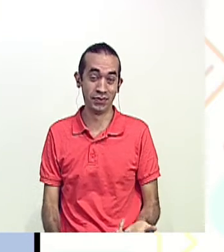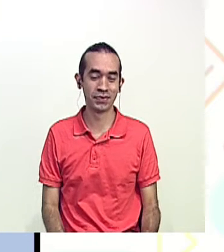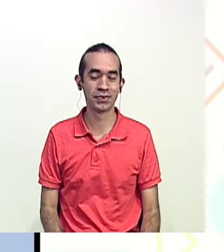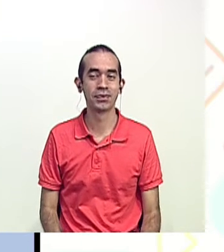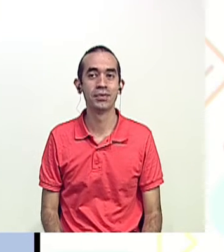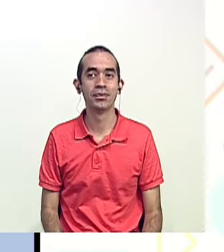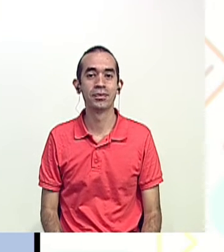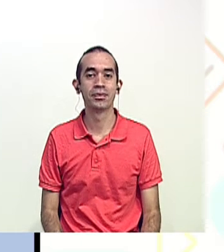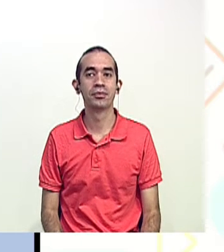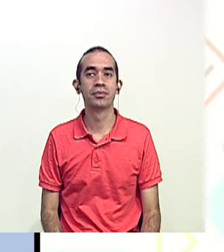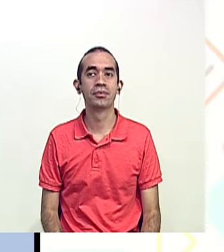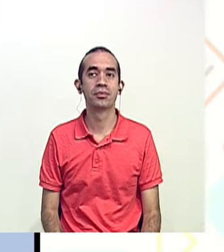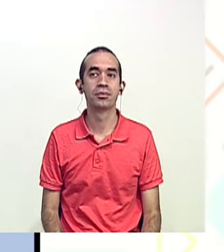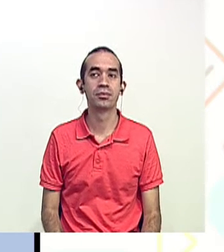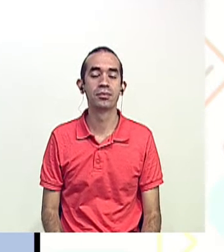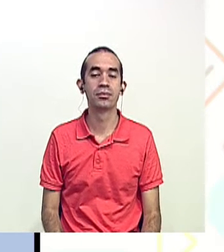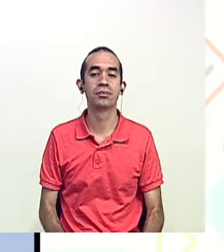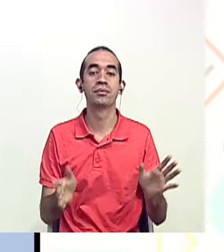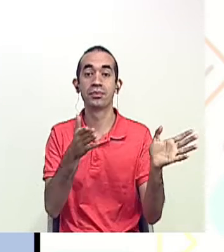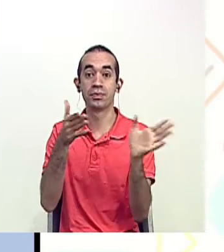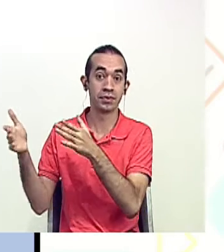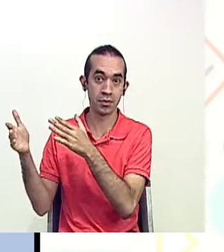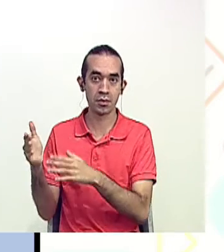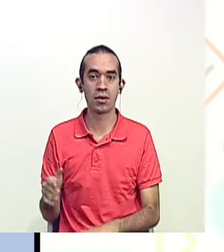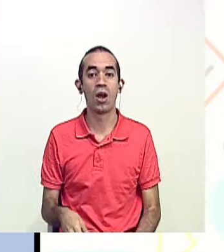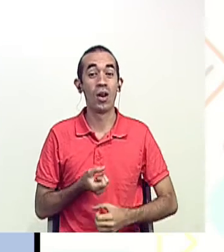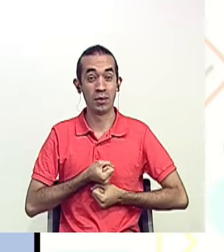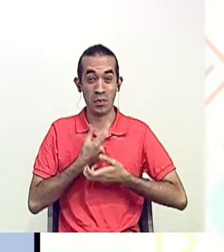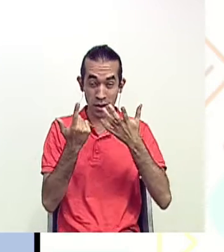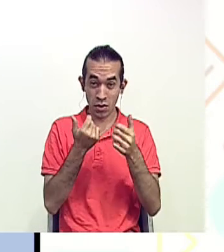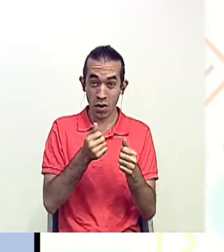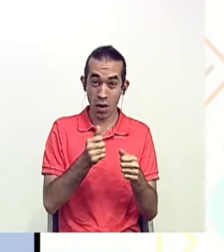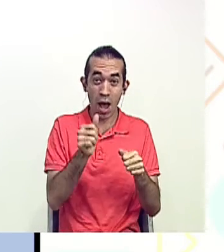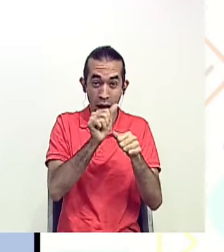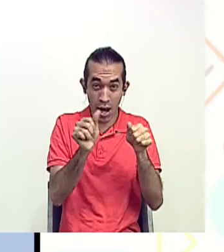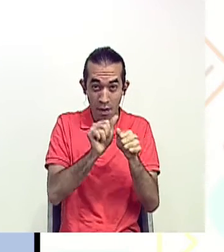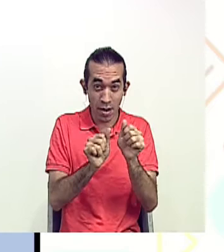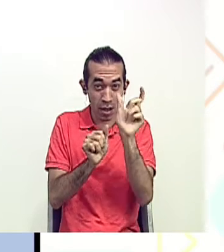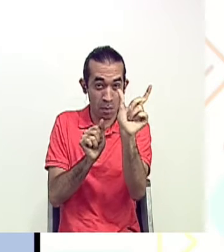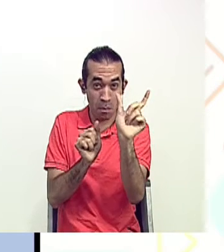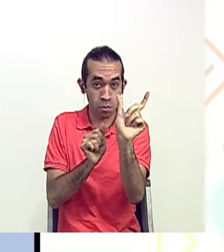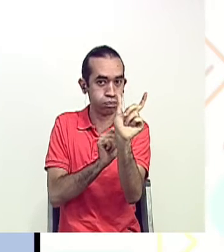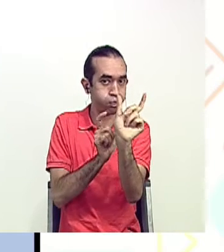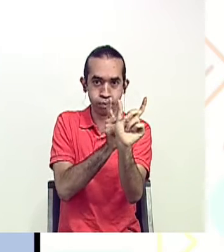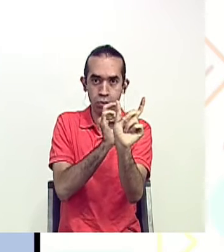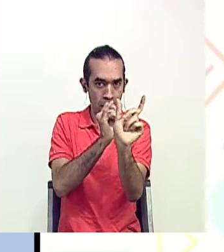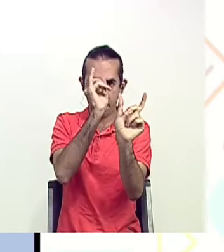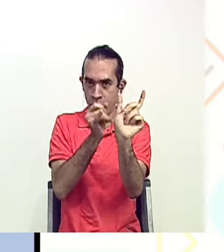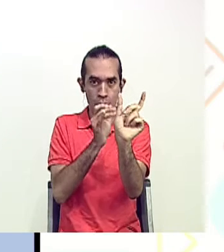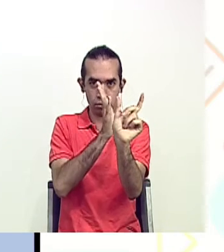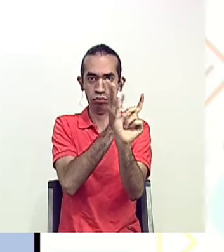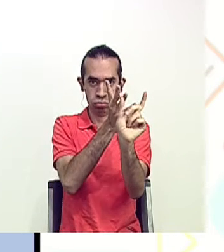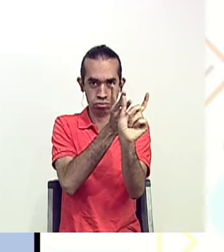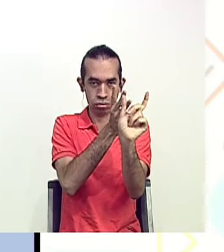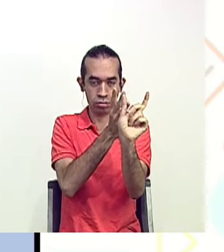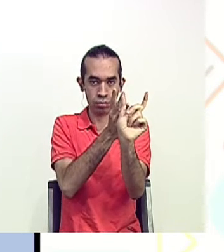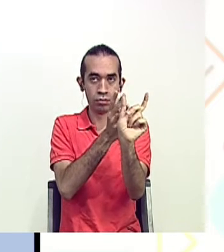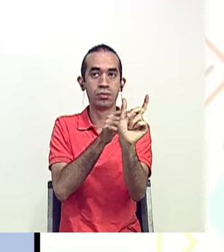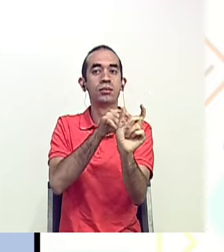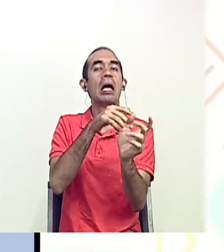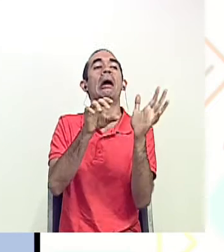En el caso de los factores de un monomio, podemos indicar que para el